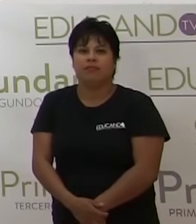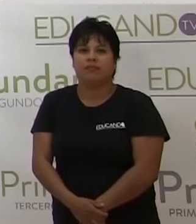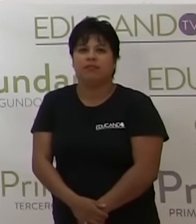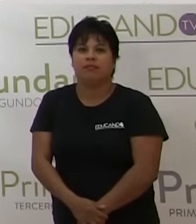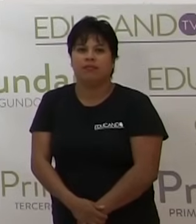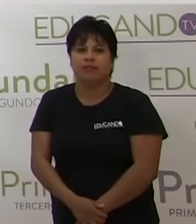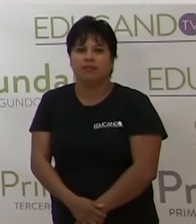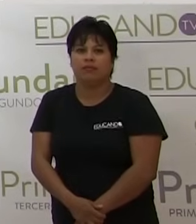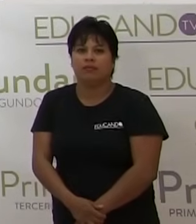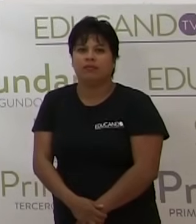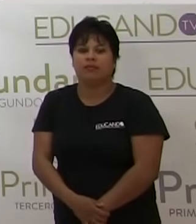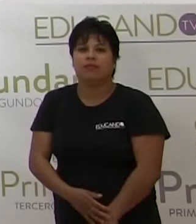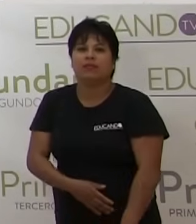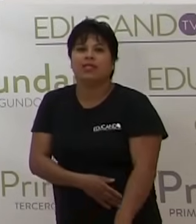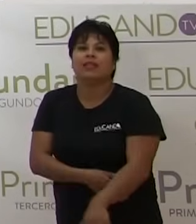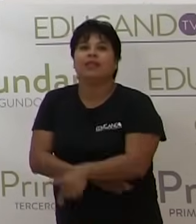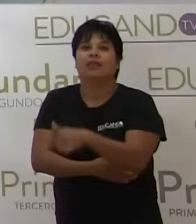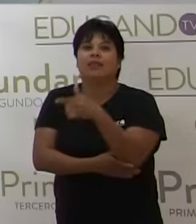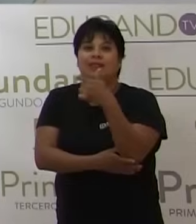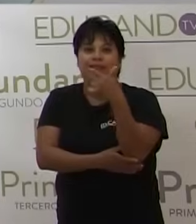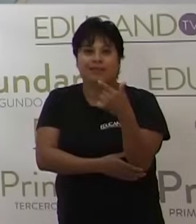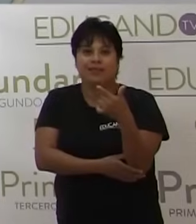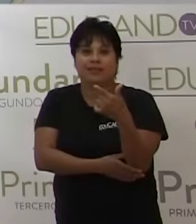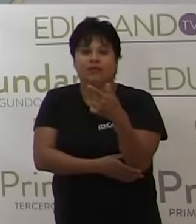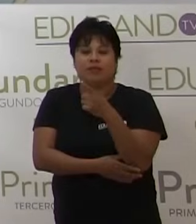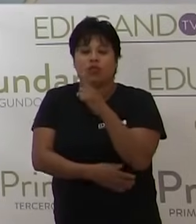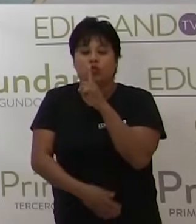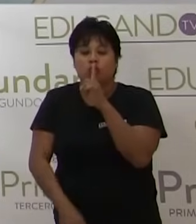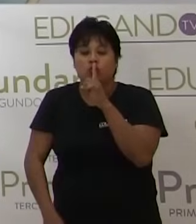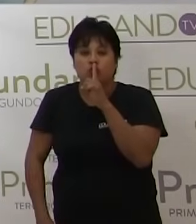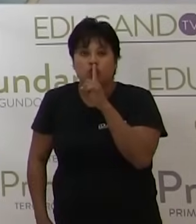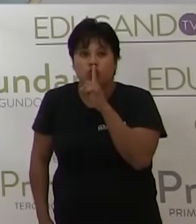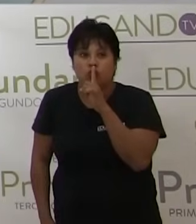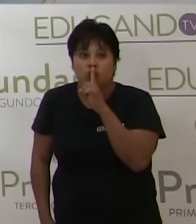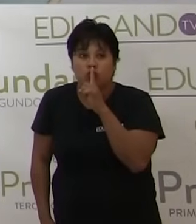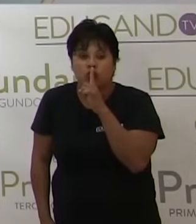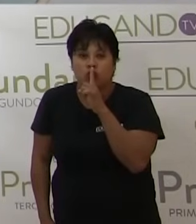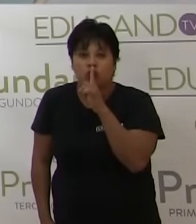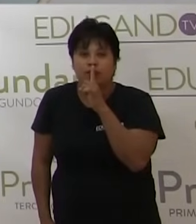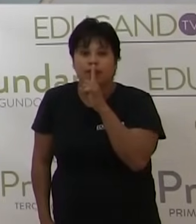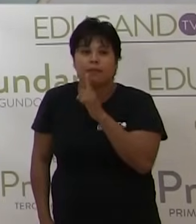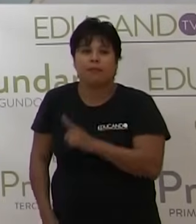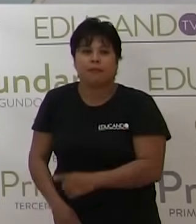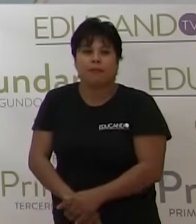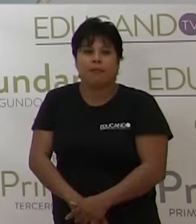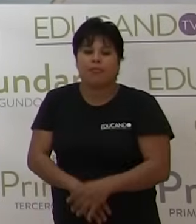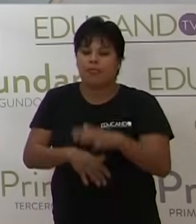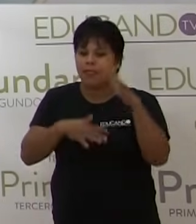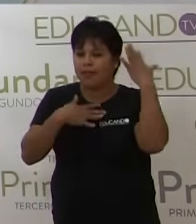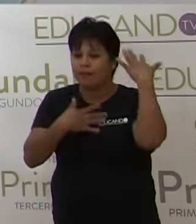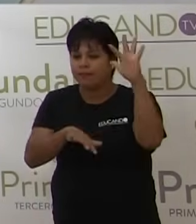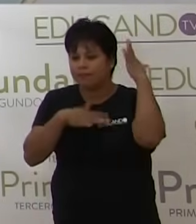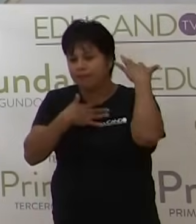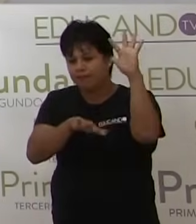siesta a las 7 darse un